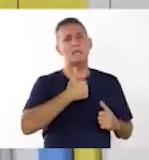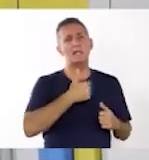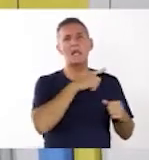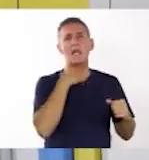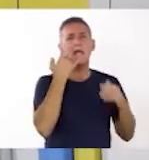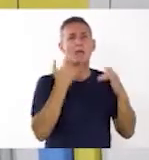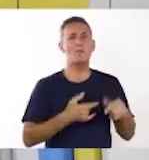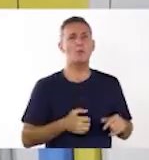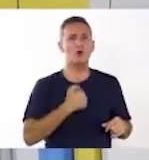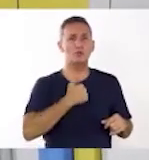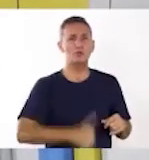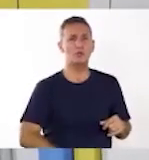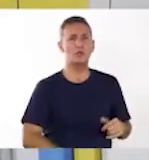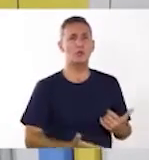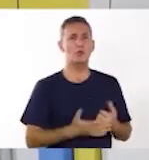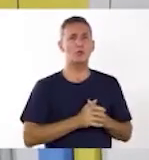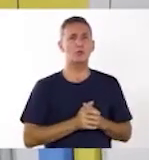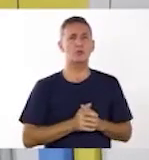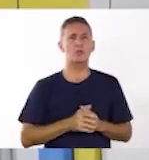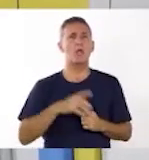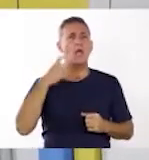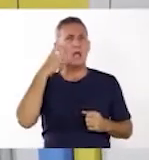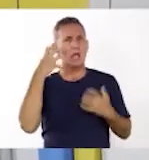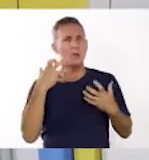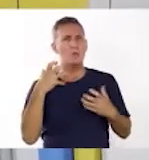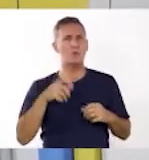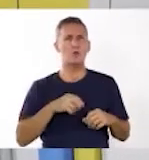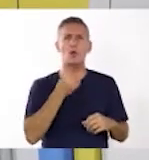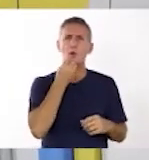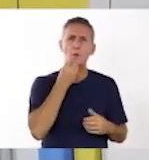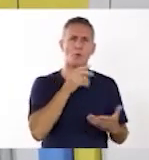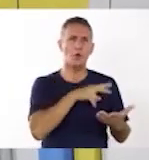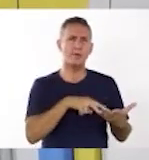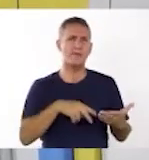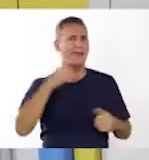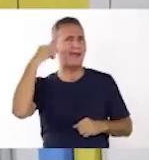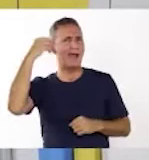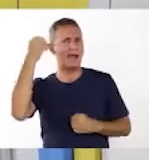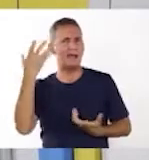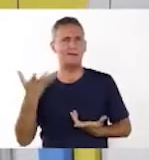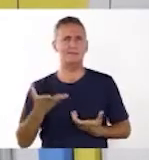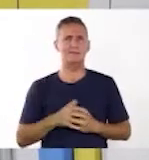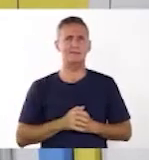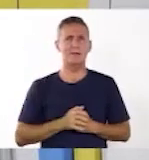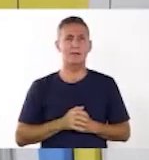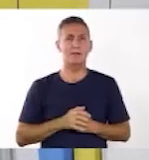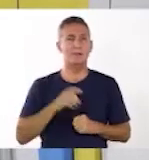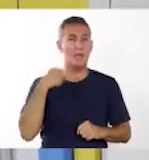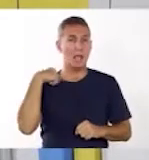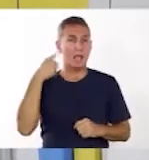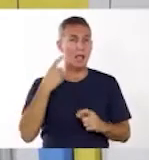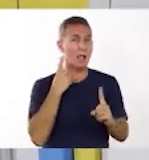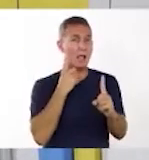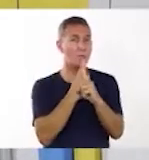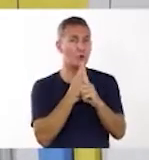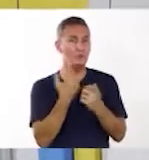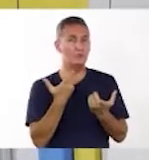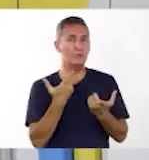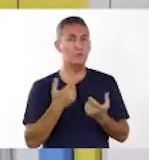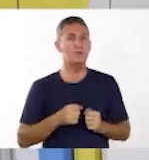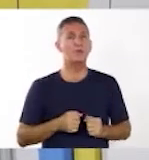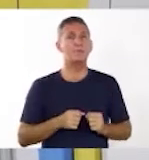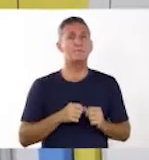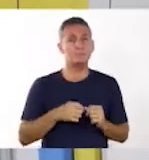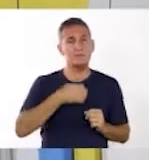hijo. Todos esos cantos son importantes que ustedes puedan leerlo, lo puedan analizar. En el